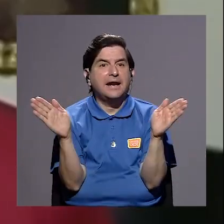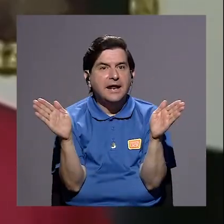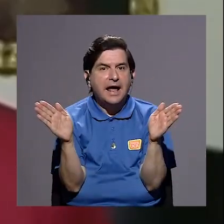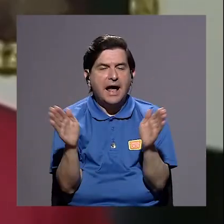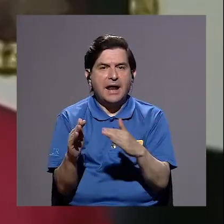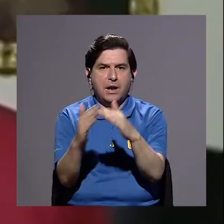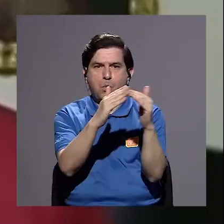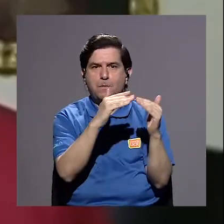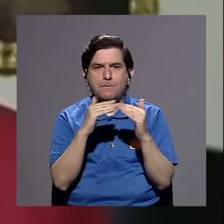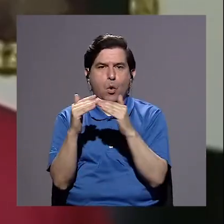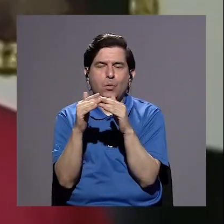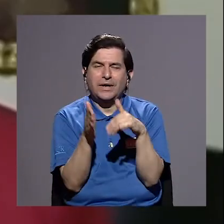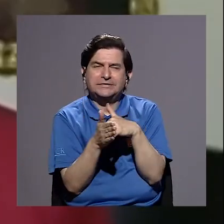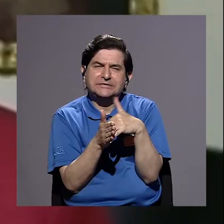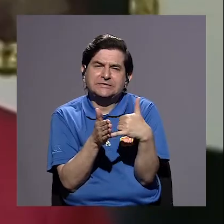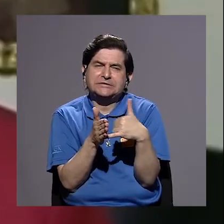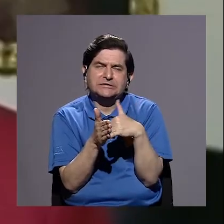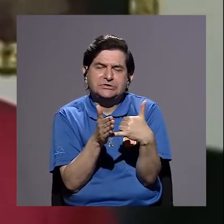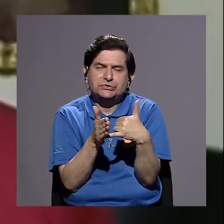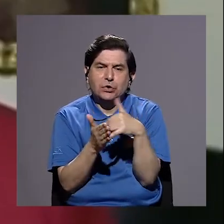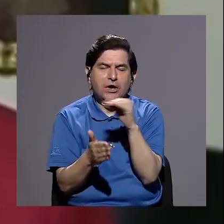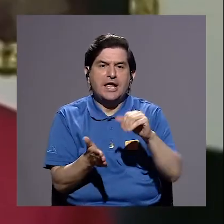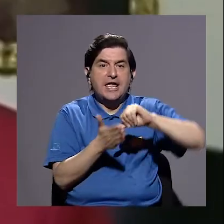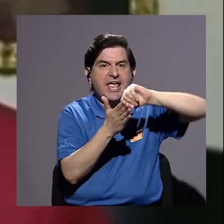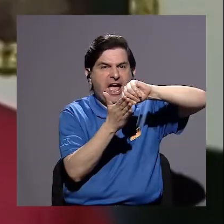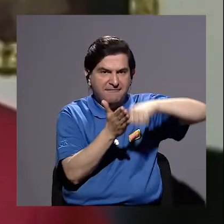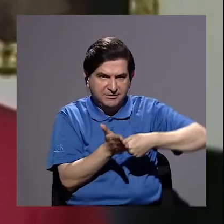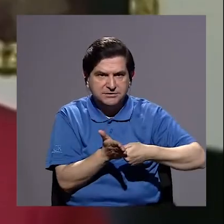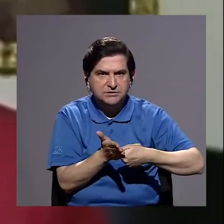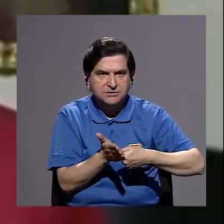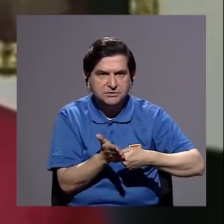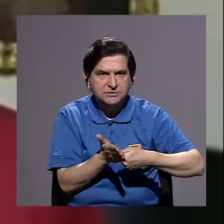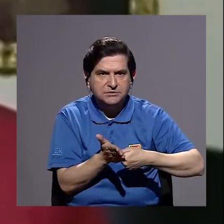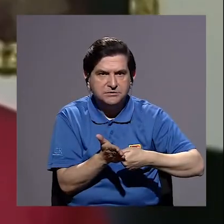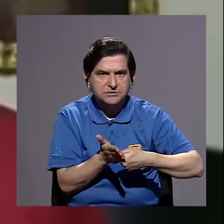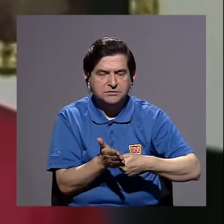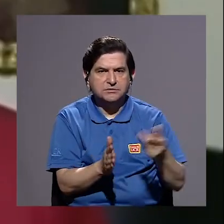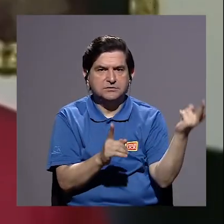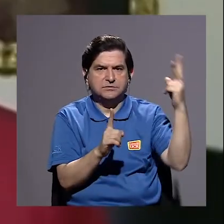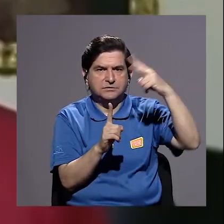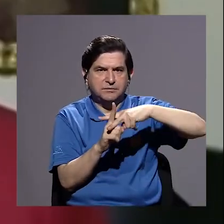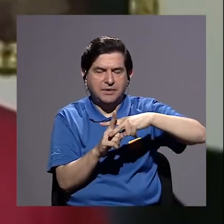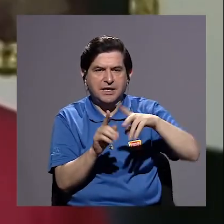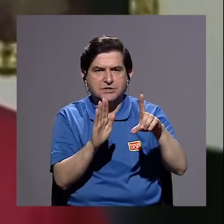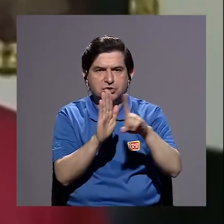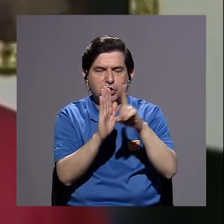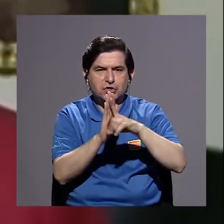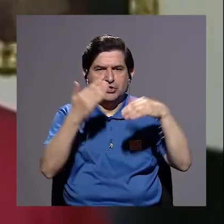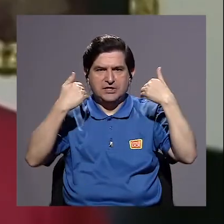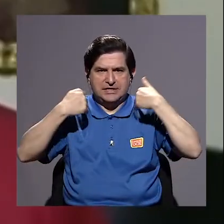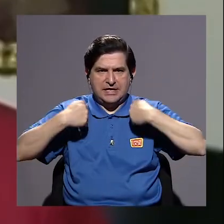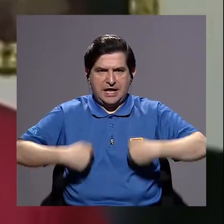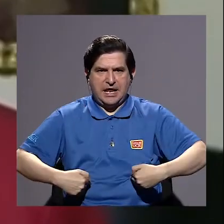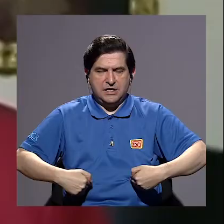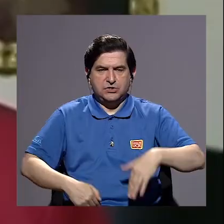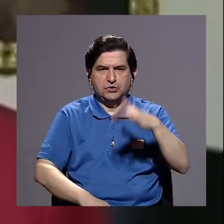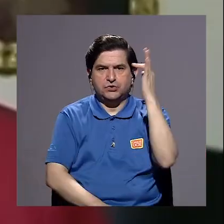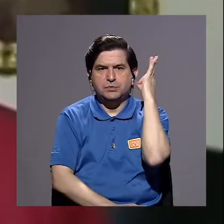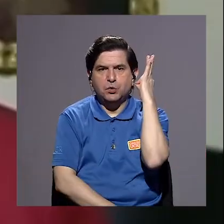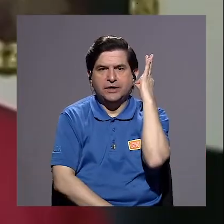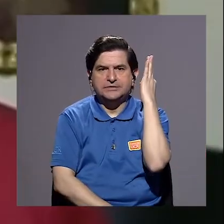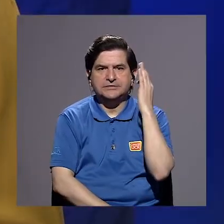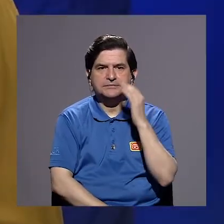general de las poblaciones vulnerables y con énfasis en la aplicación de los derechos humanos de